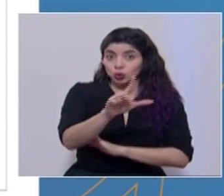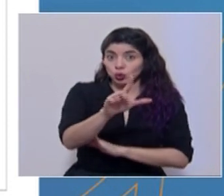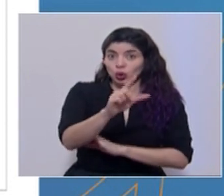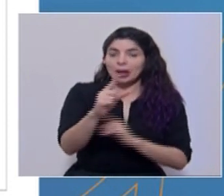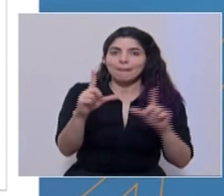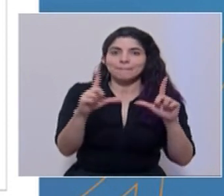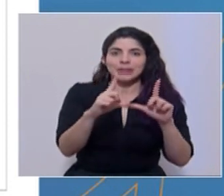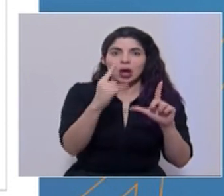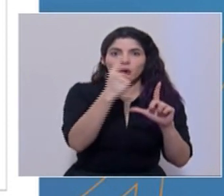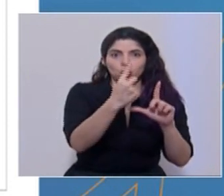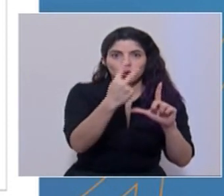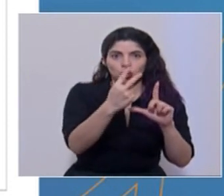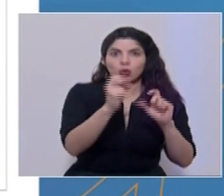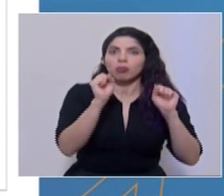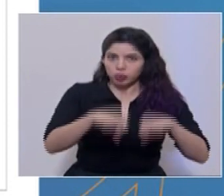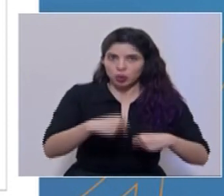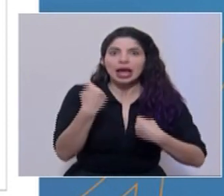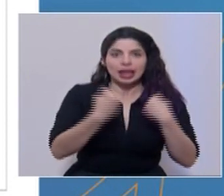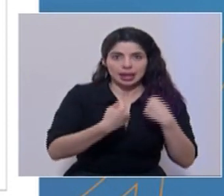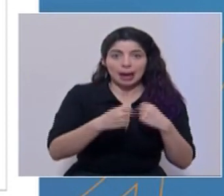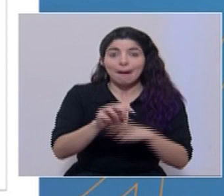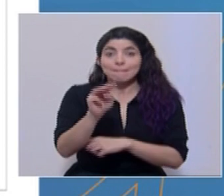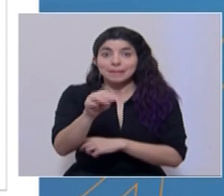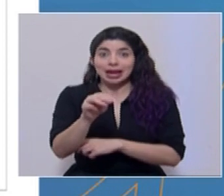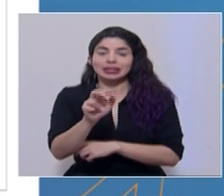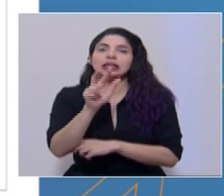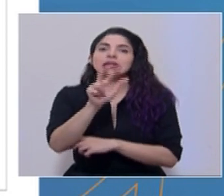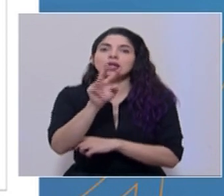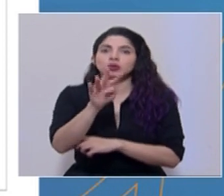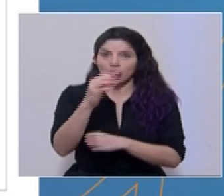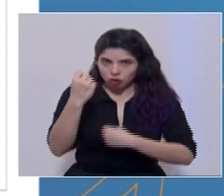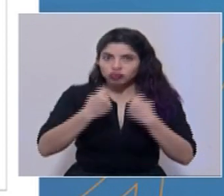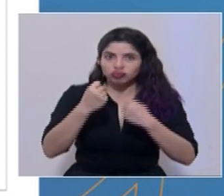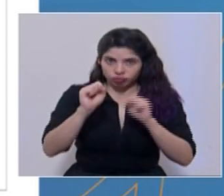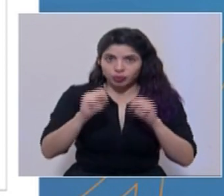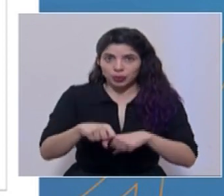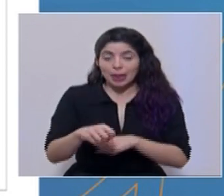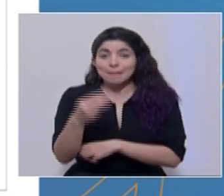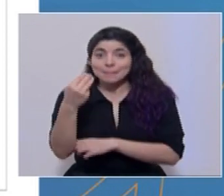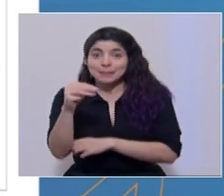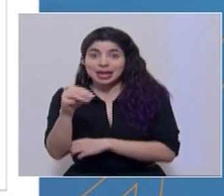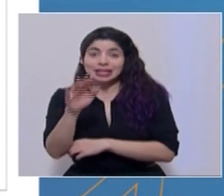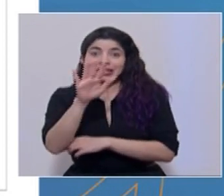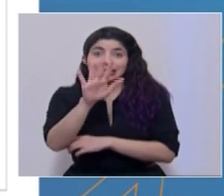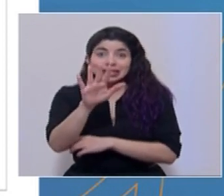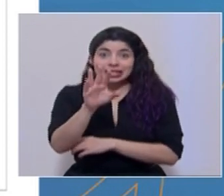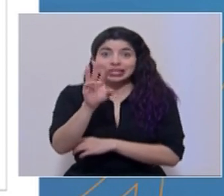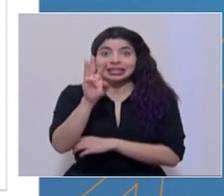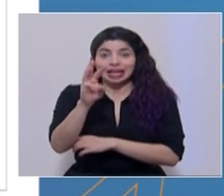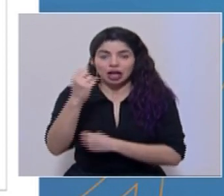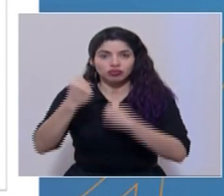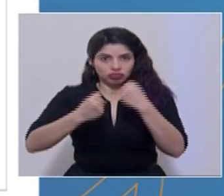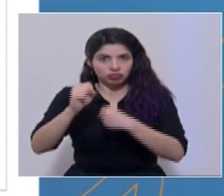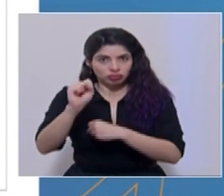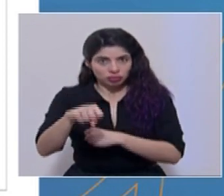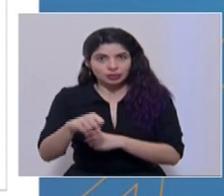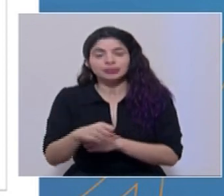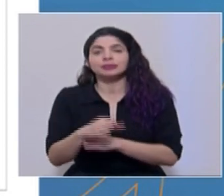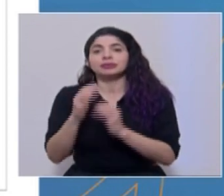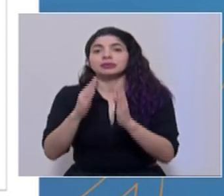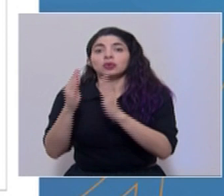lunes, placa 1 y 2, martes 3 y 4, miércoles 5 y